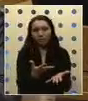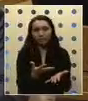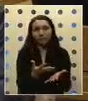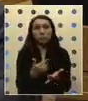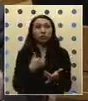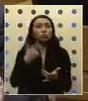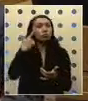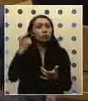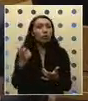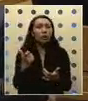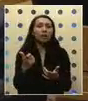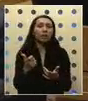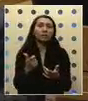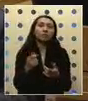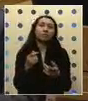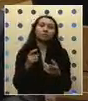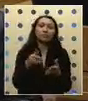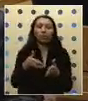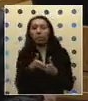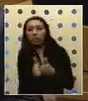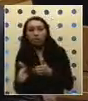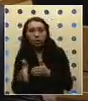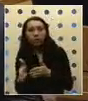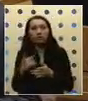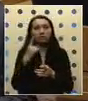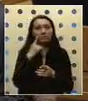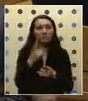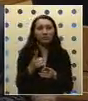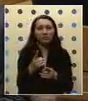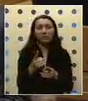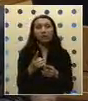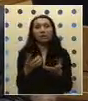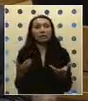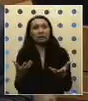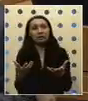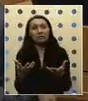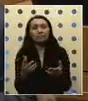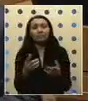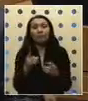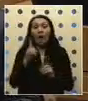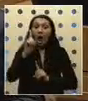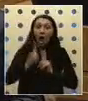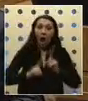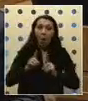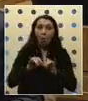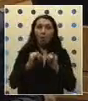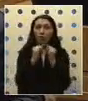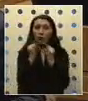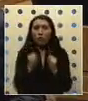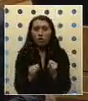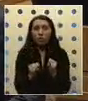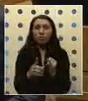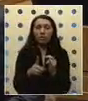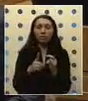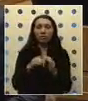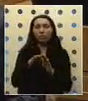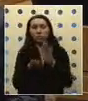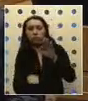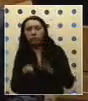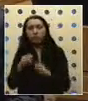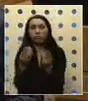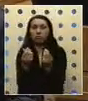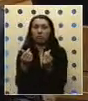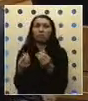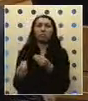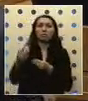Yo creo que es distorsionador el hecho de que en alguna forma estén sobreestimados los ingresos, que lo hemos dado